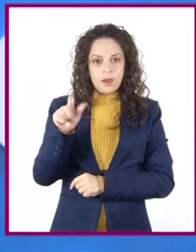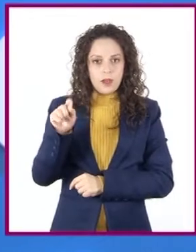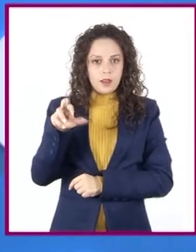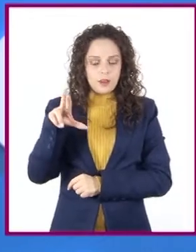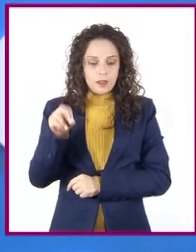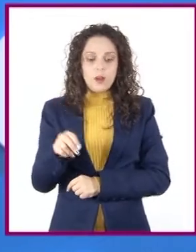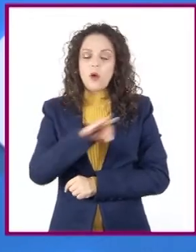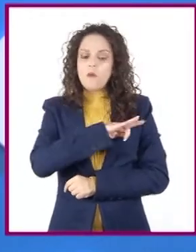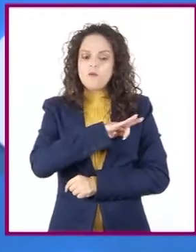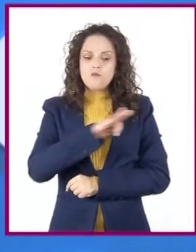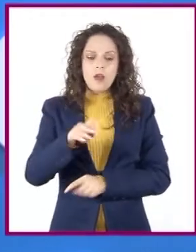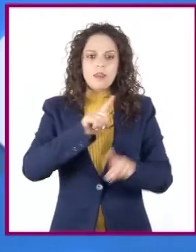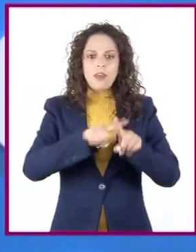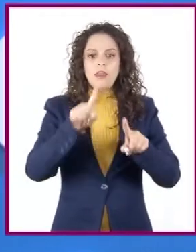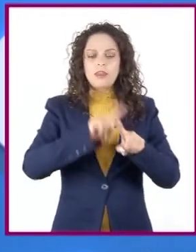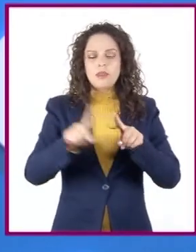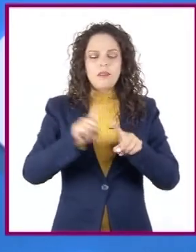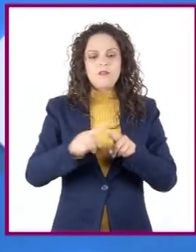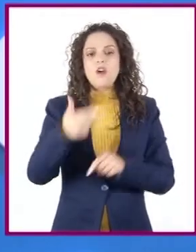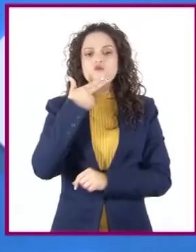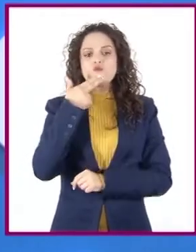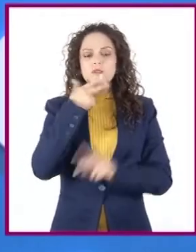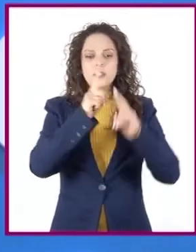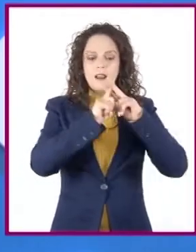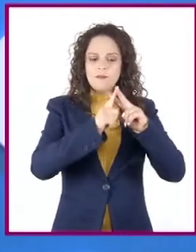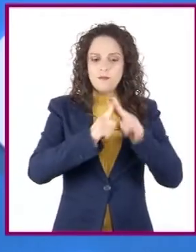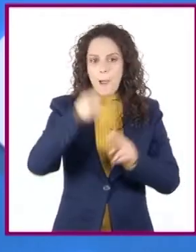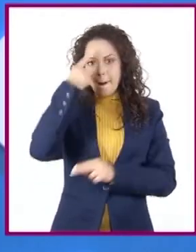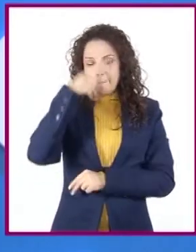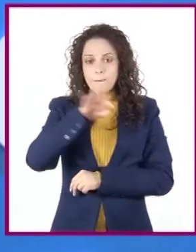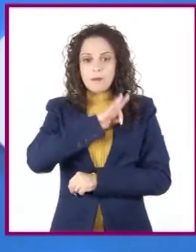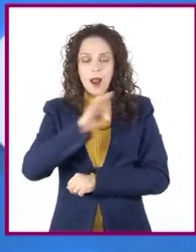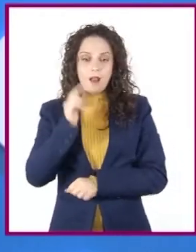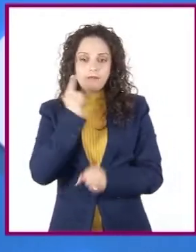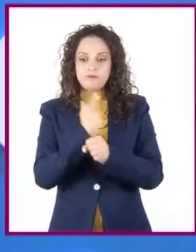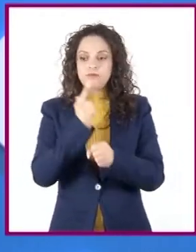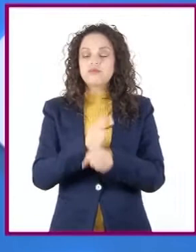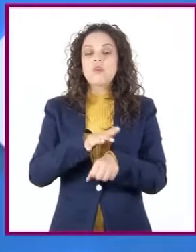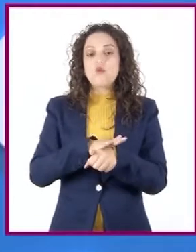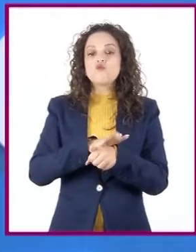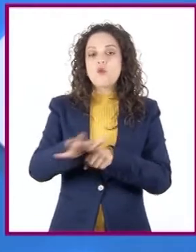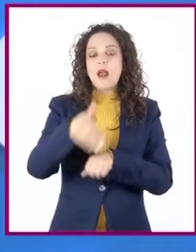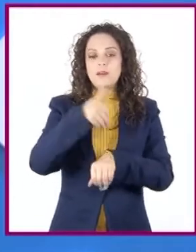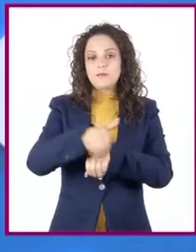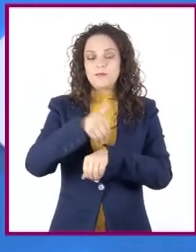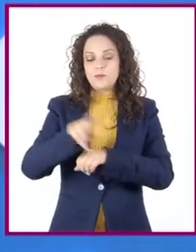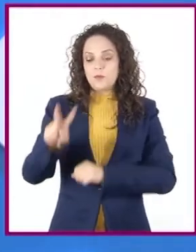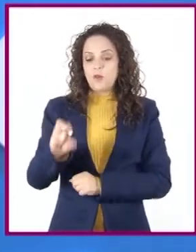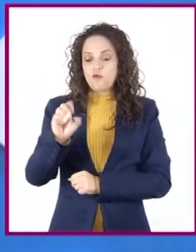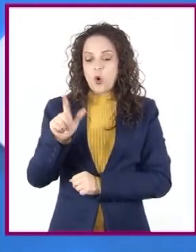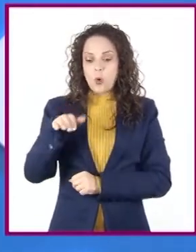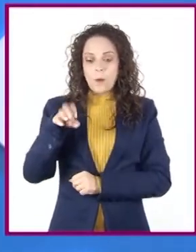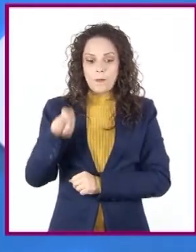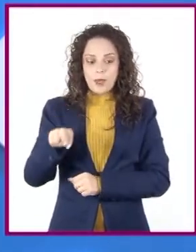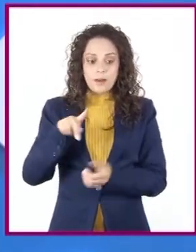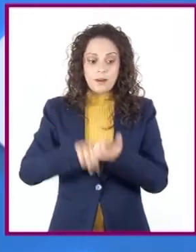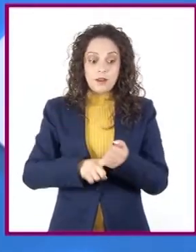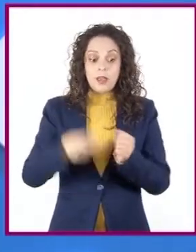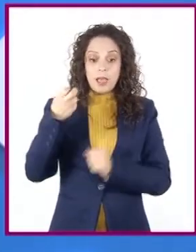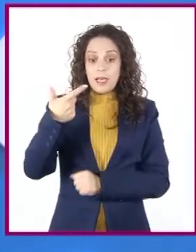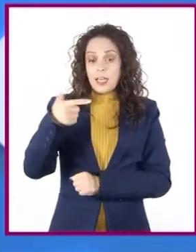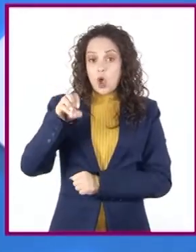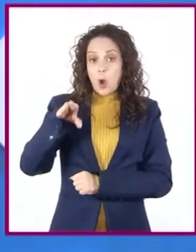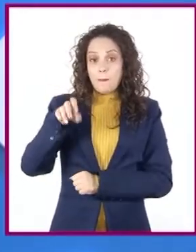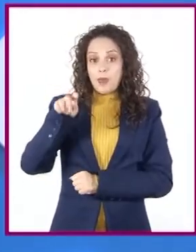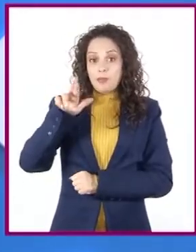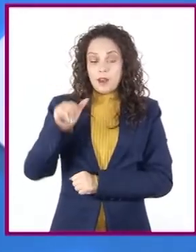obtener cualquier medida de los prismas. La geometría es una de las ramas de las matemáticas que ha inspirado a muchas personas a lo